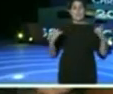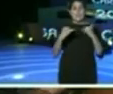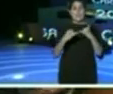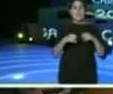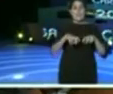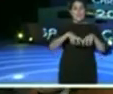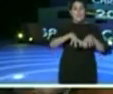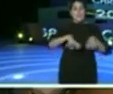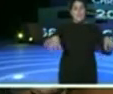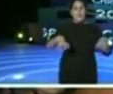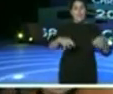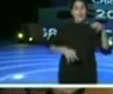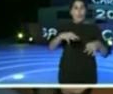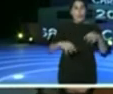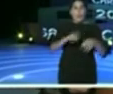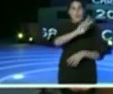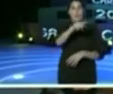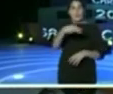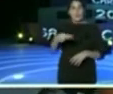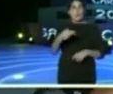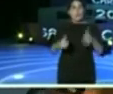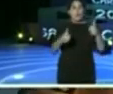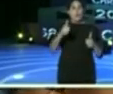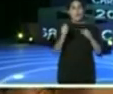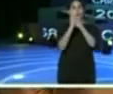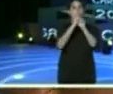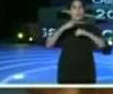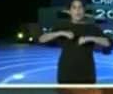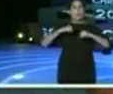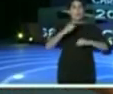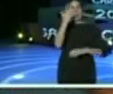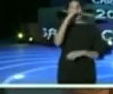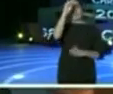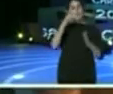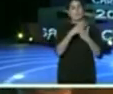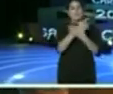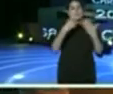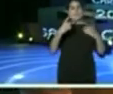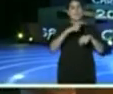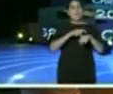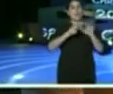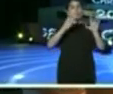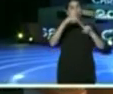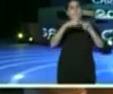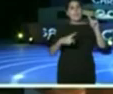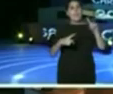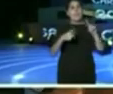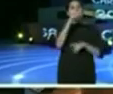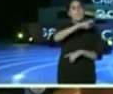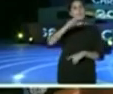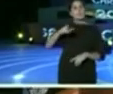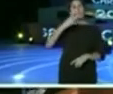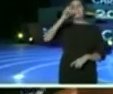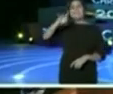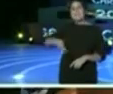jurado para fallar el concurso de final de murgas adultas del Carnaval 2016 a las 20:30 horas, compuesto por las siguientes